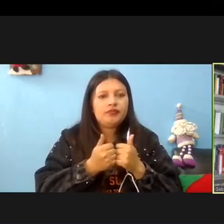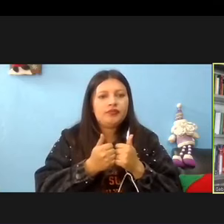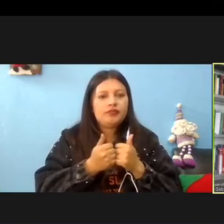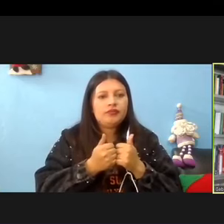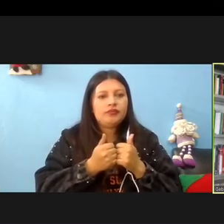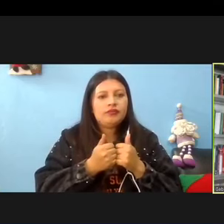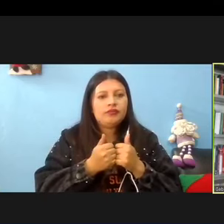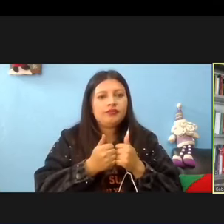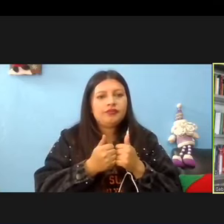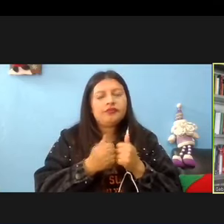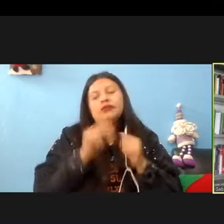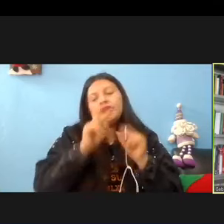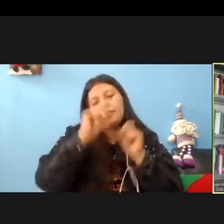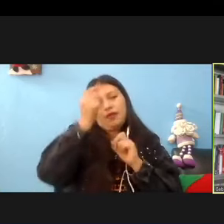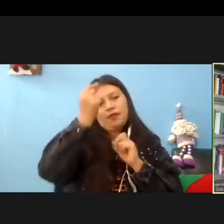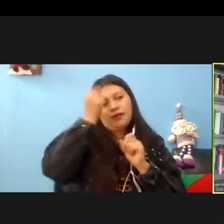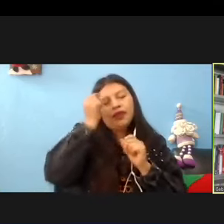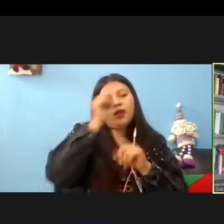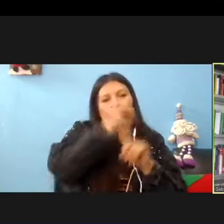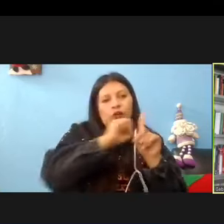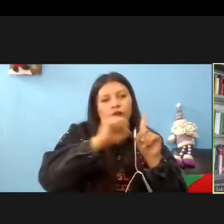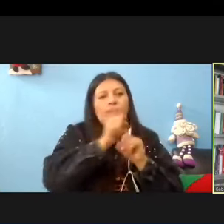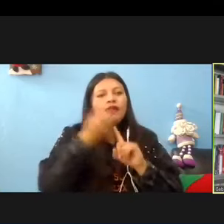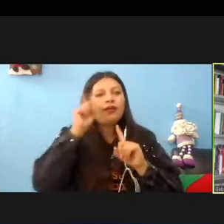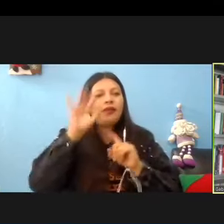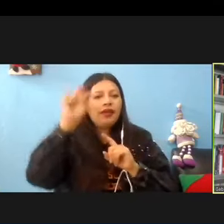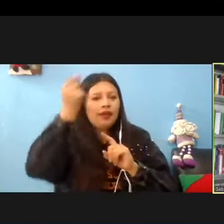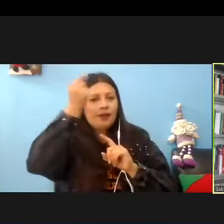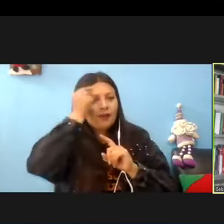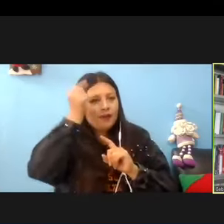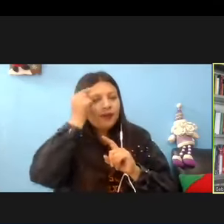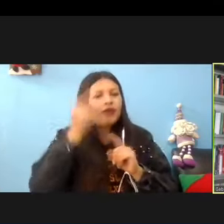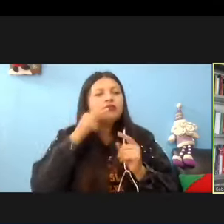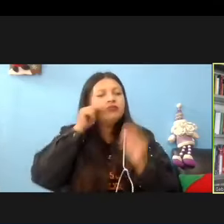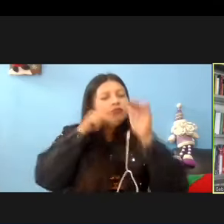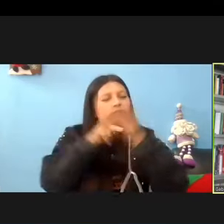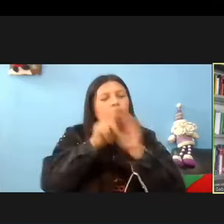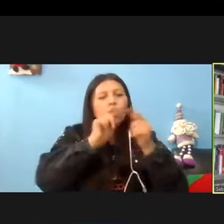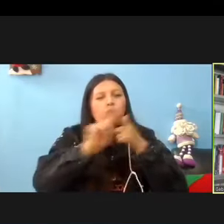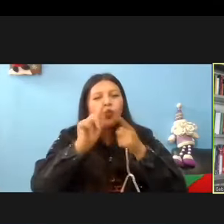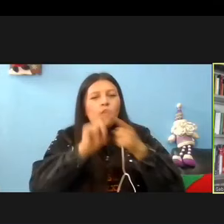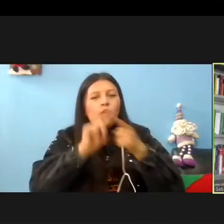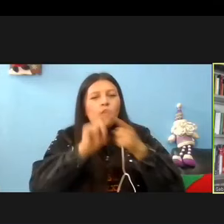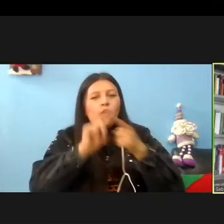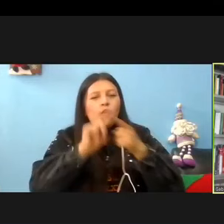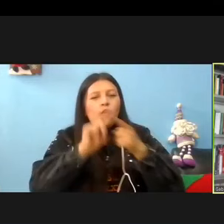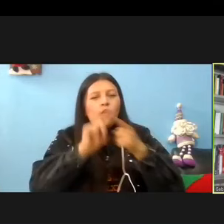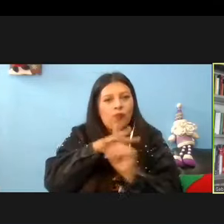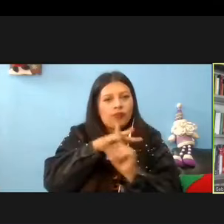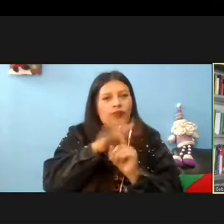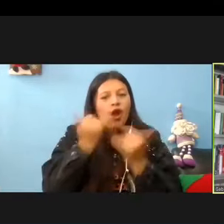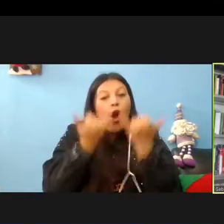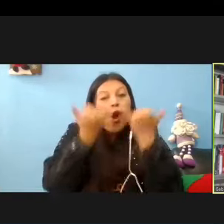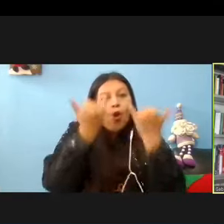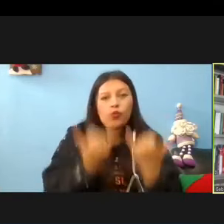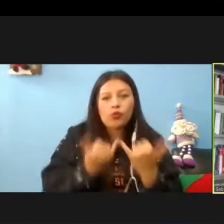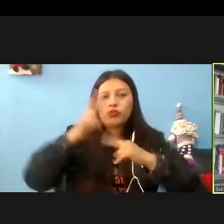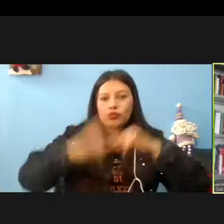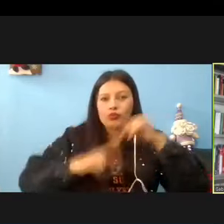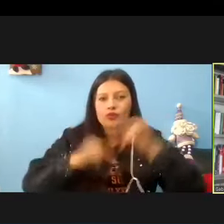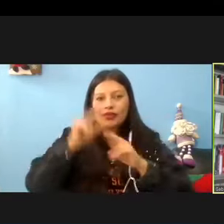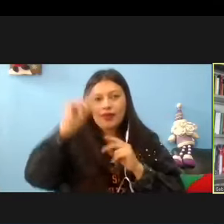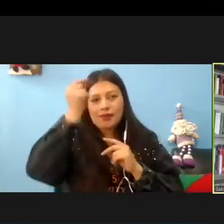como hablamos de la memoria social, la necesidad tal vez también de revisar los ejes que puede implicar en la actualidad la construcción de memoria